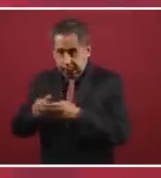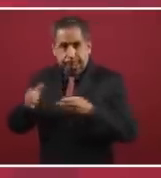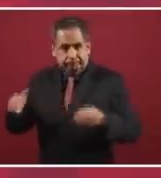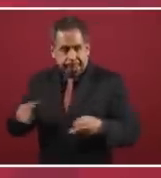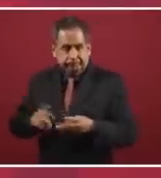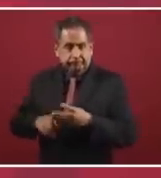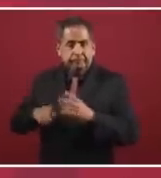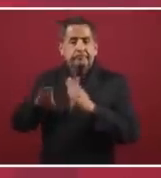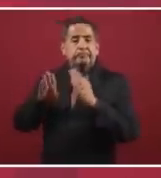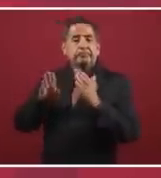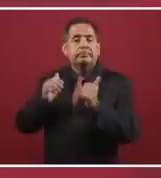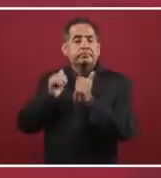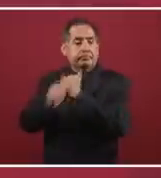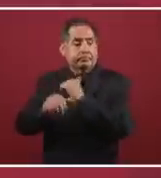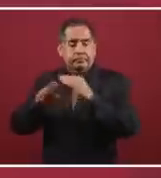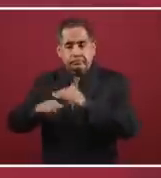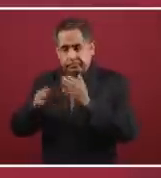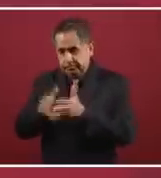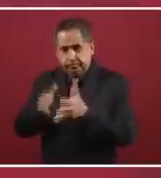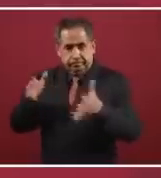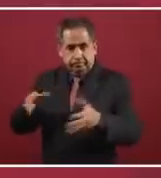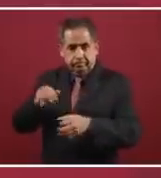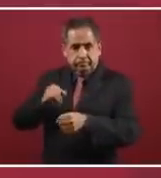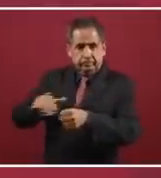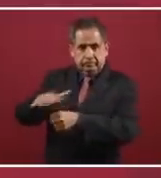carretera en el Istmo,